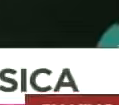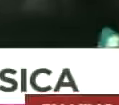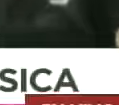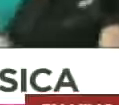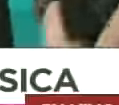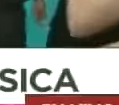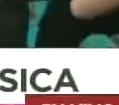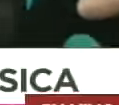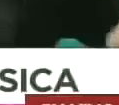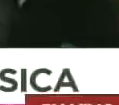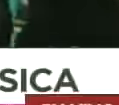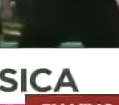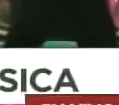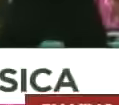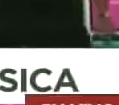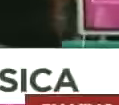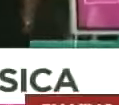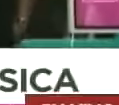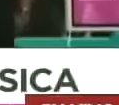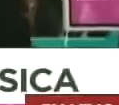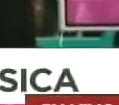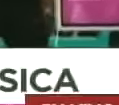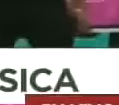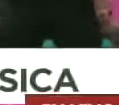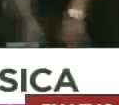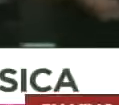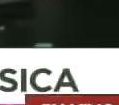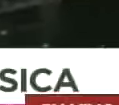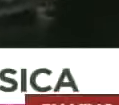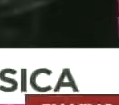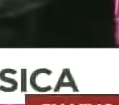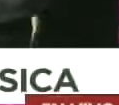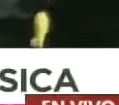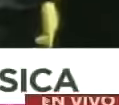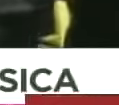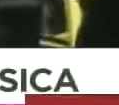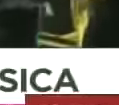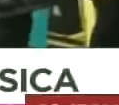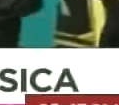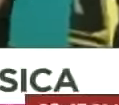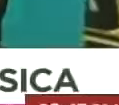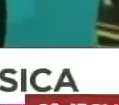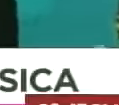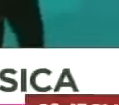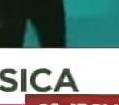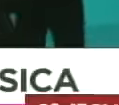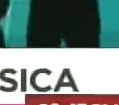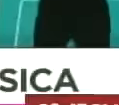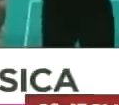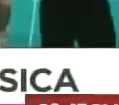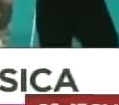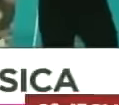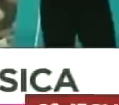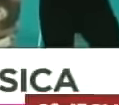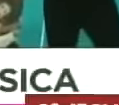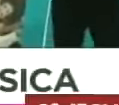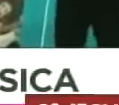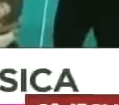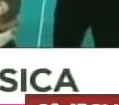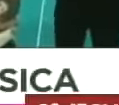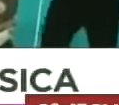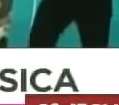corta, así que te hace feliz aquí. Yo te amo,